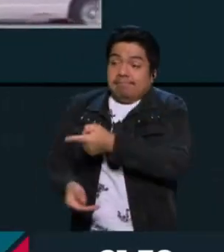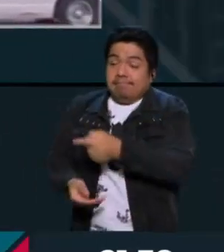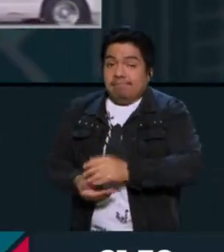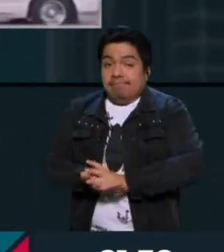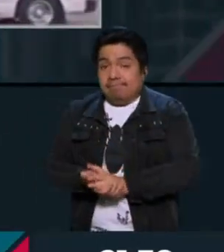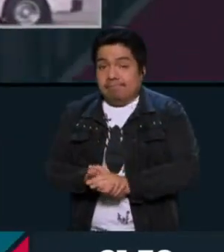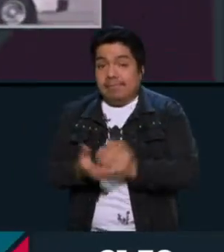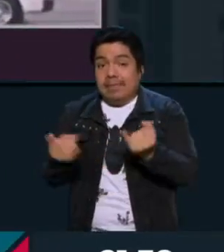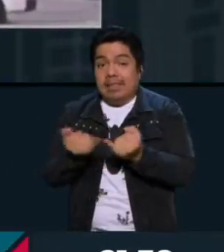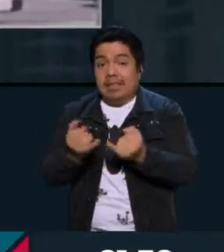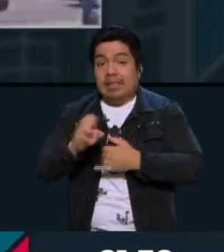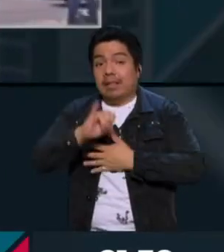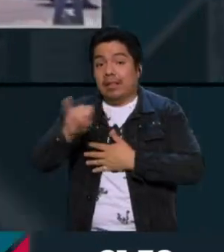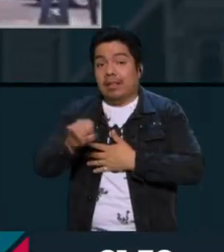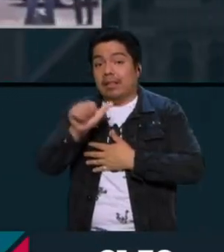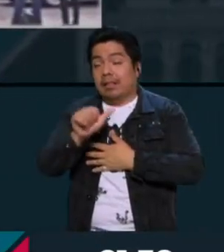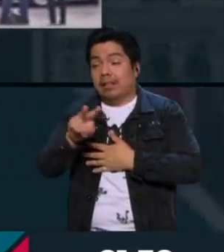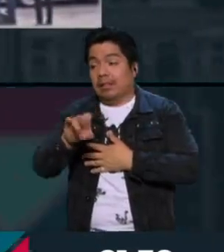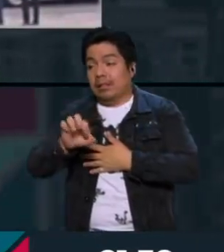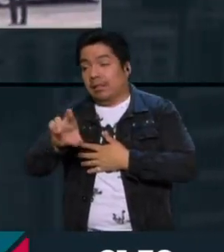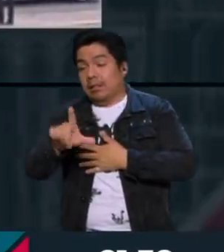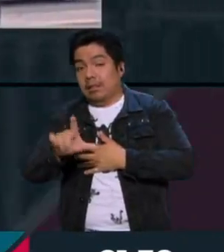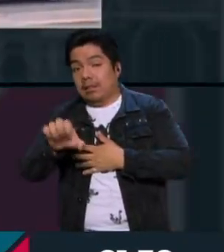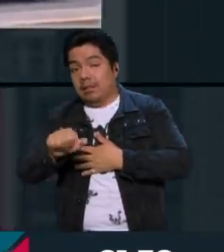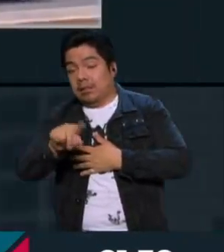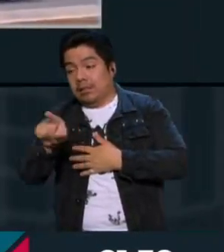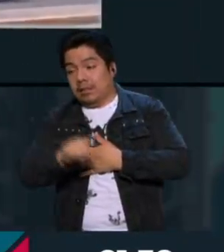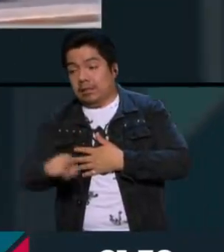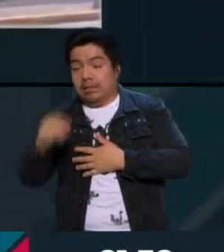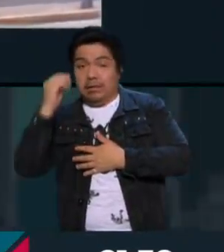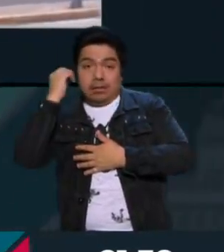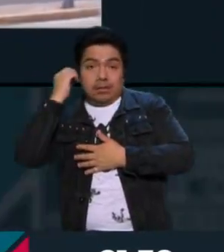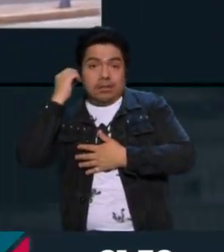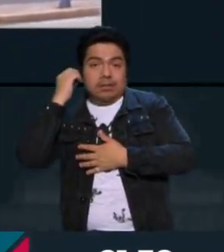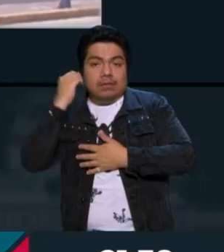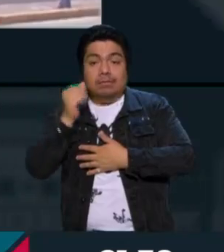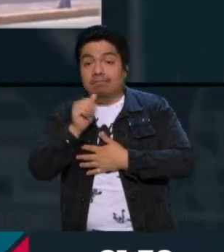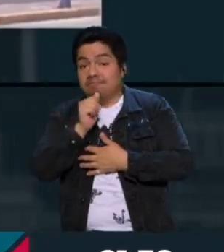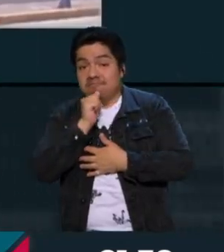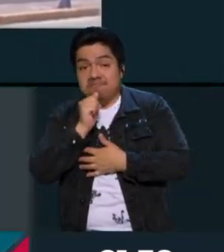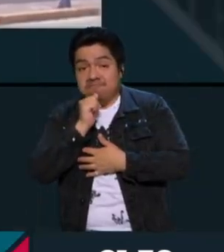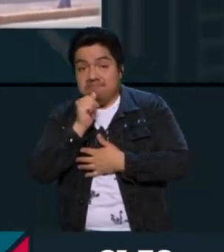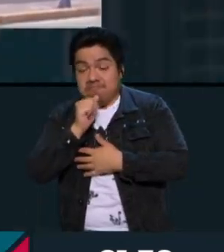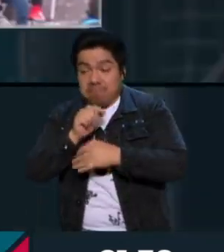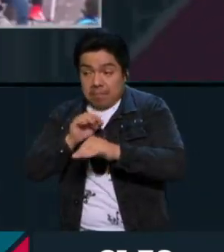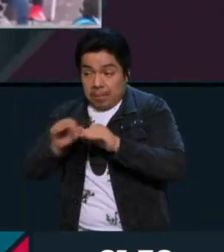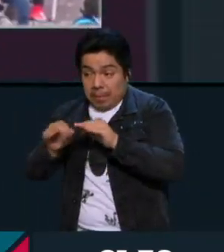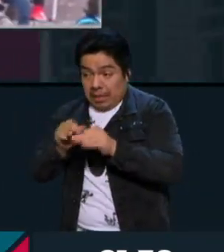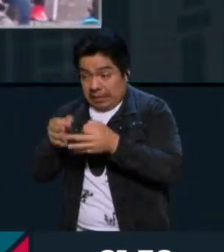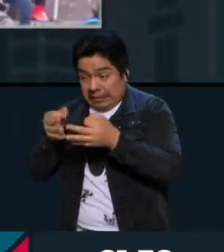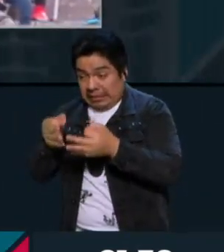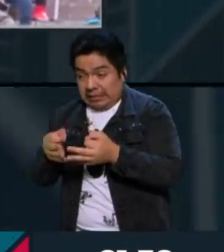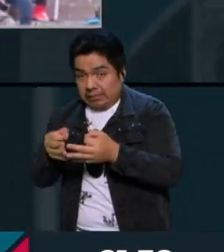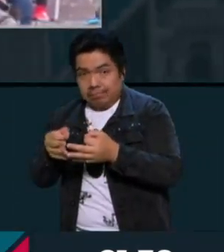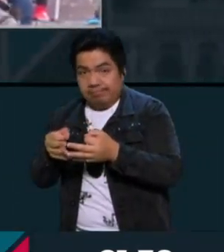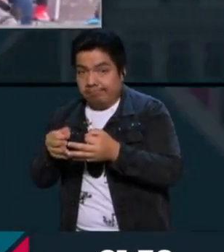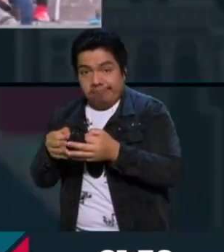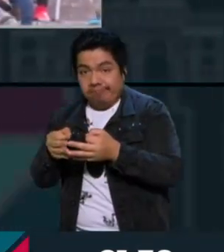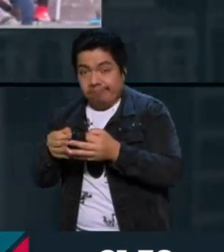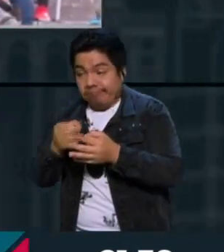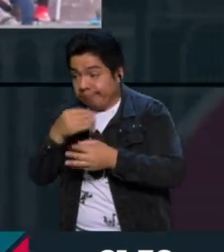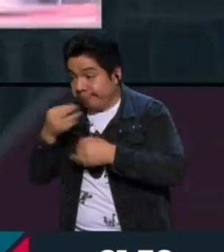que hasta el ministro Javier Lainez Potisek lo mencionó: no hemos hecho la labor correcta para comunicar y